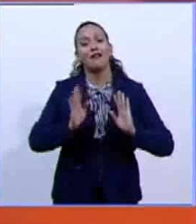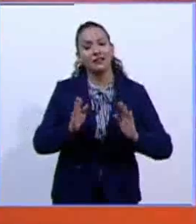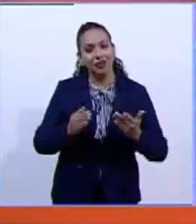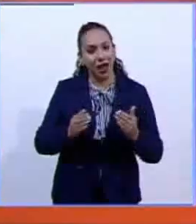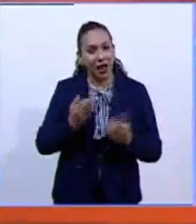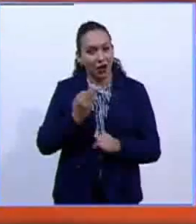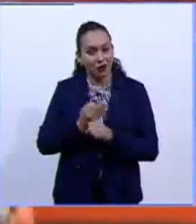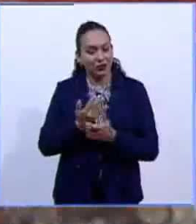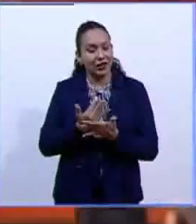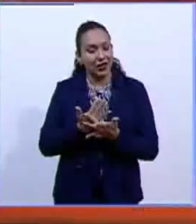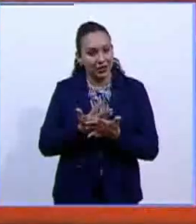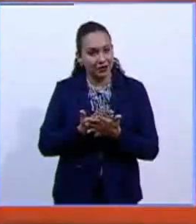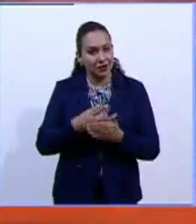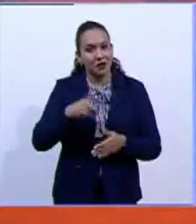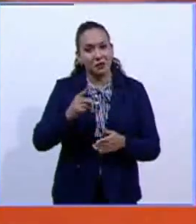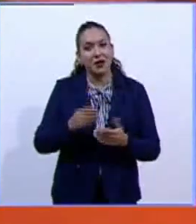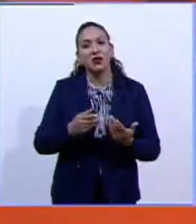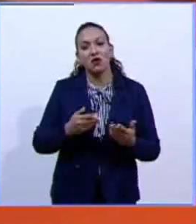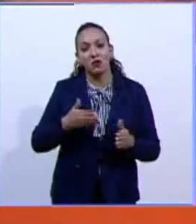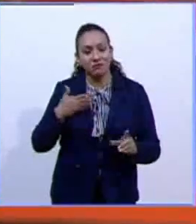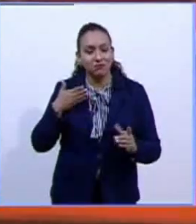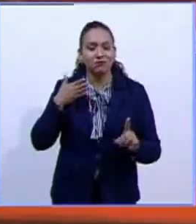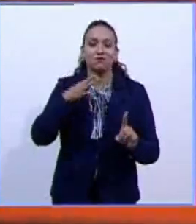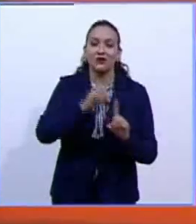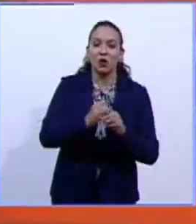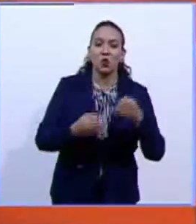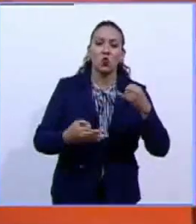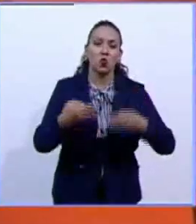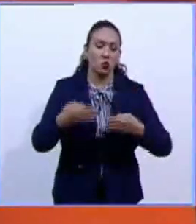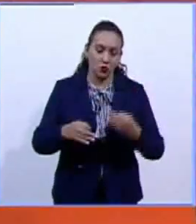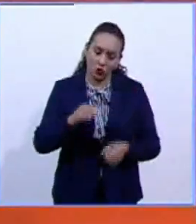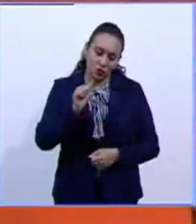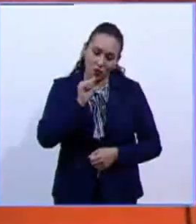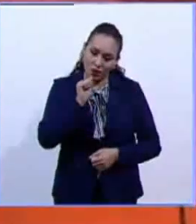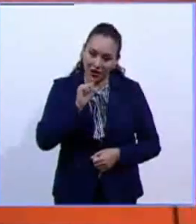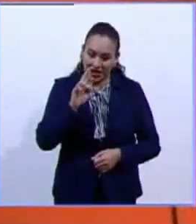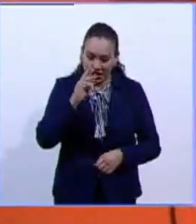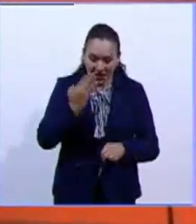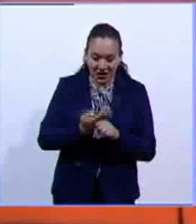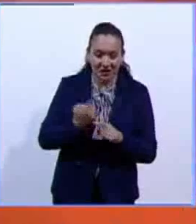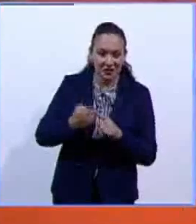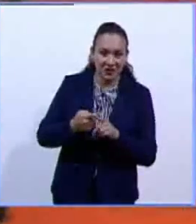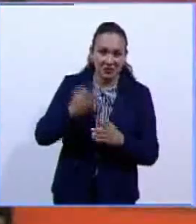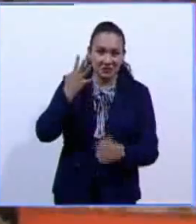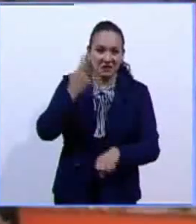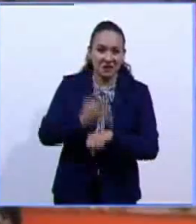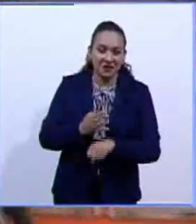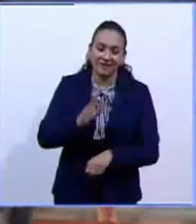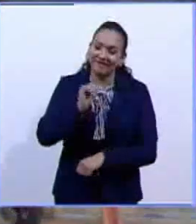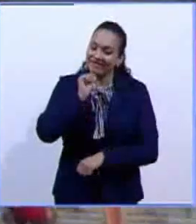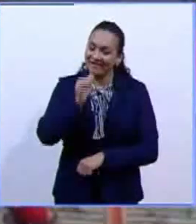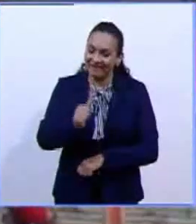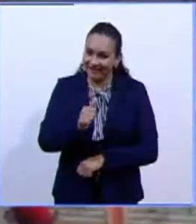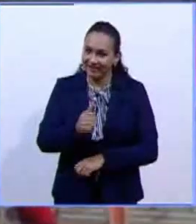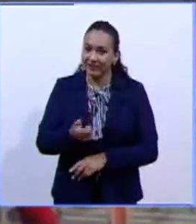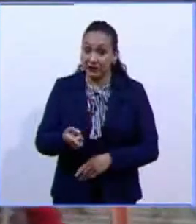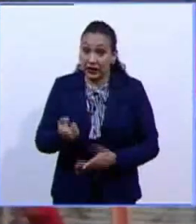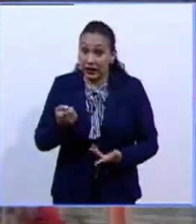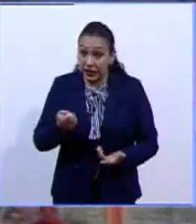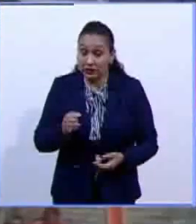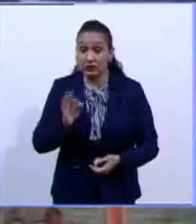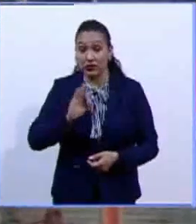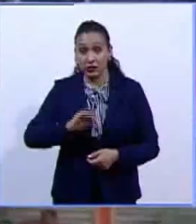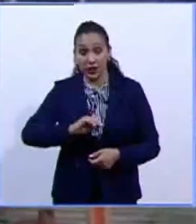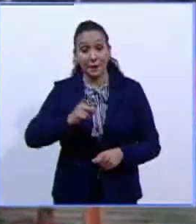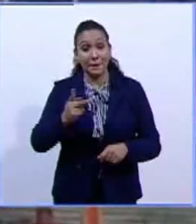hasta la etapa de juzgamiento y castigo a los responsables, a pesar de saber que ello llevaría a la extinción